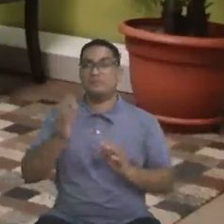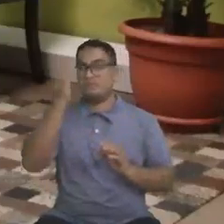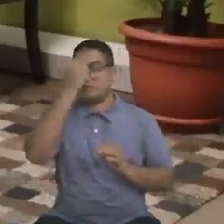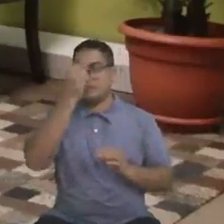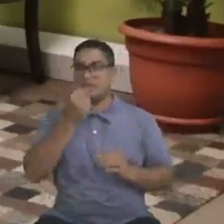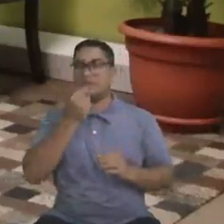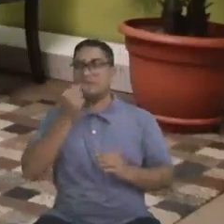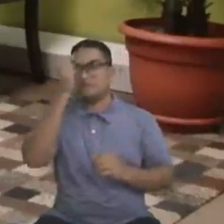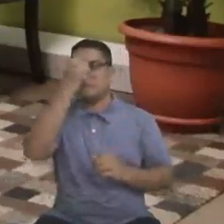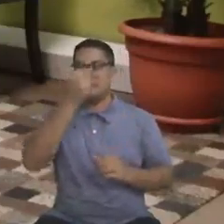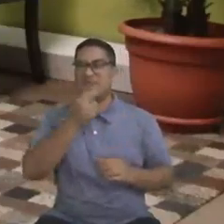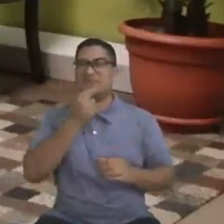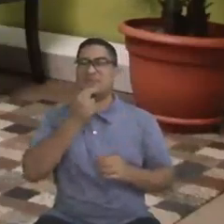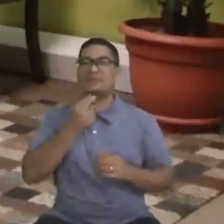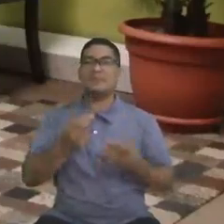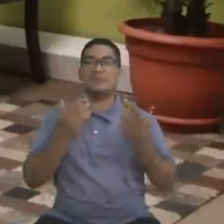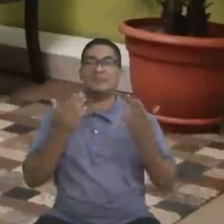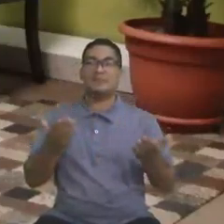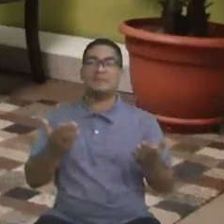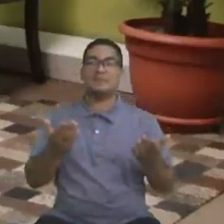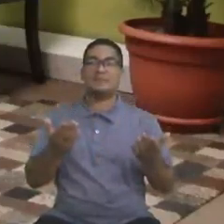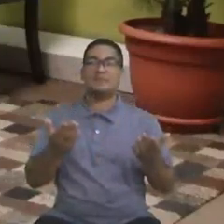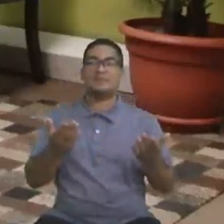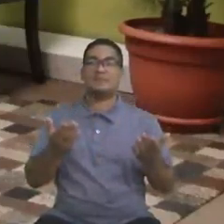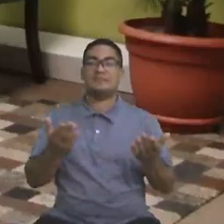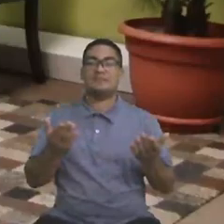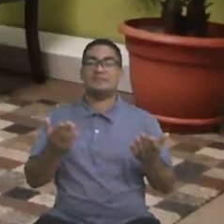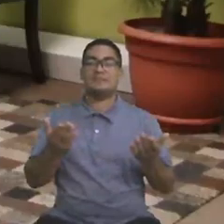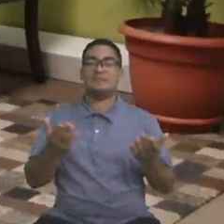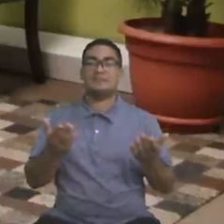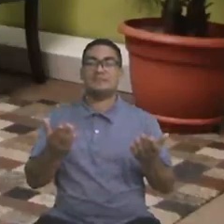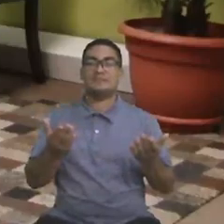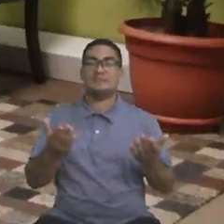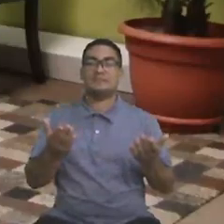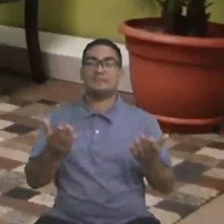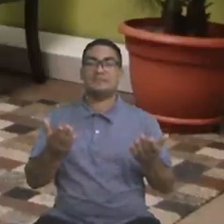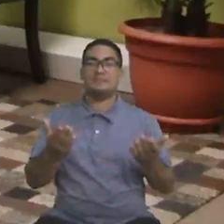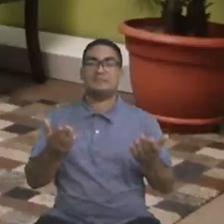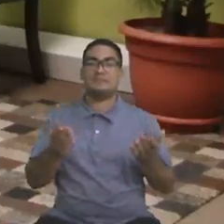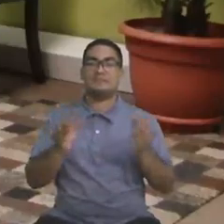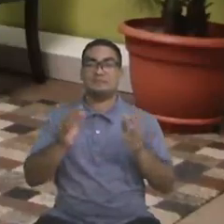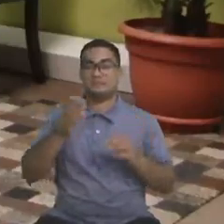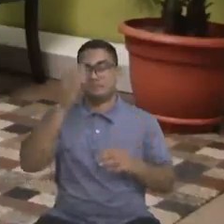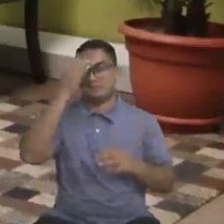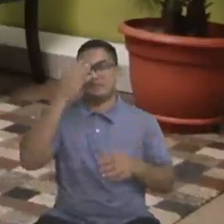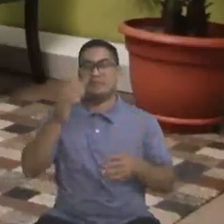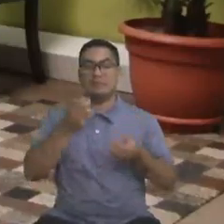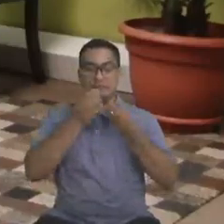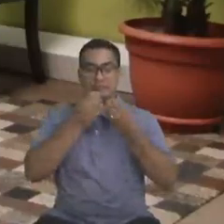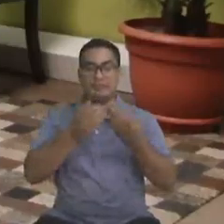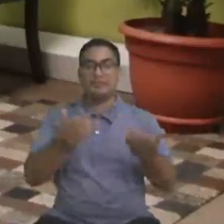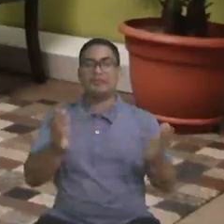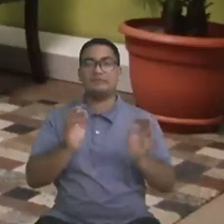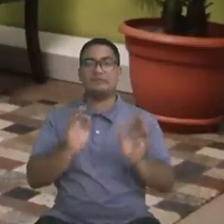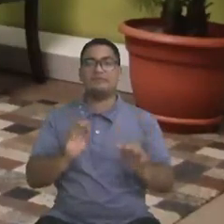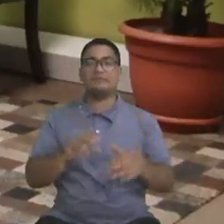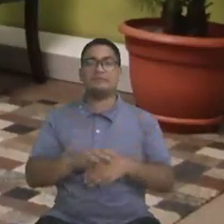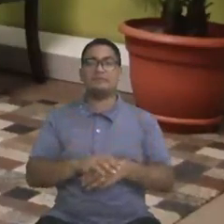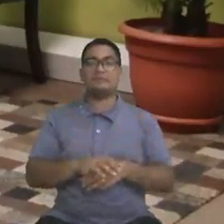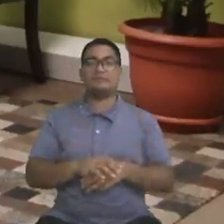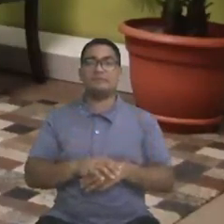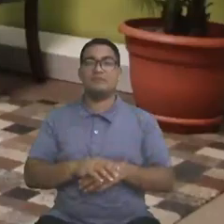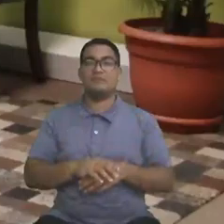estándar. Es importante para que es importante para que los padres de familia siempre estén preguntándole al personal de salud, no solamente que se los pesen y